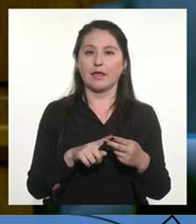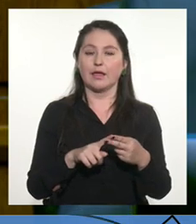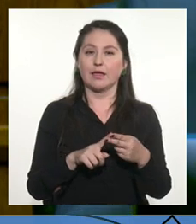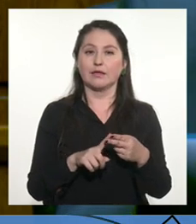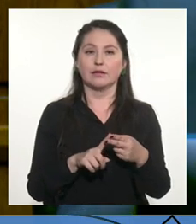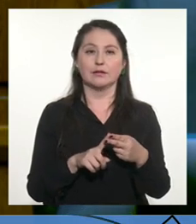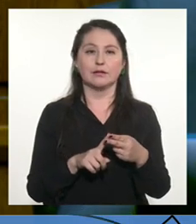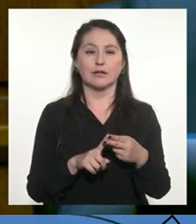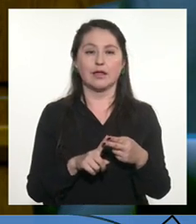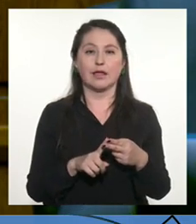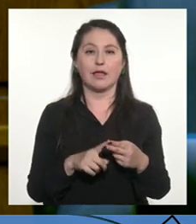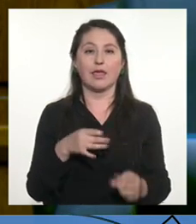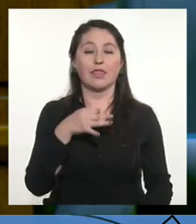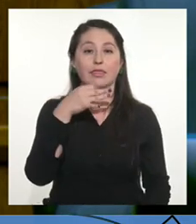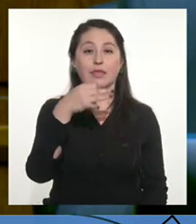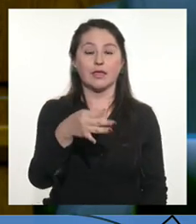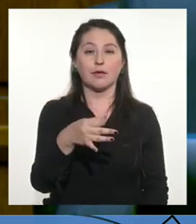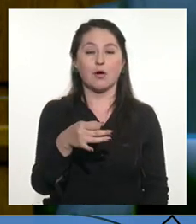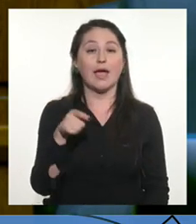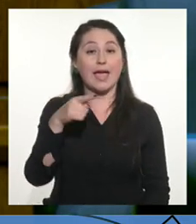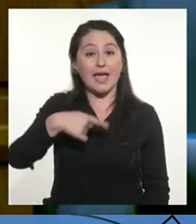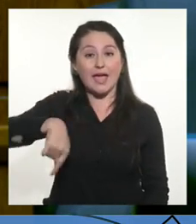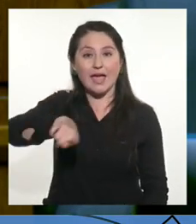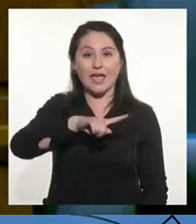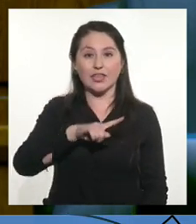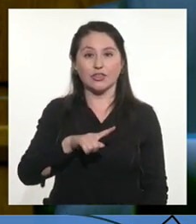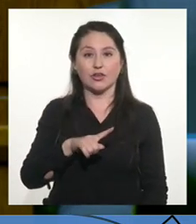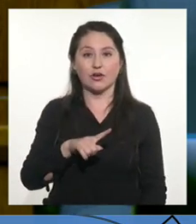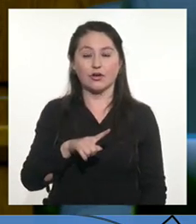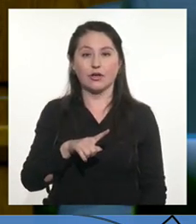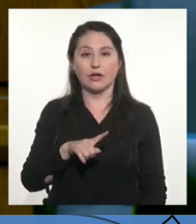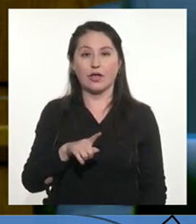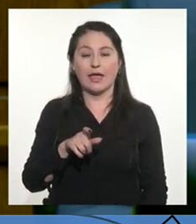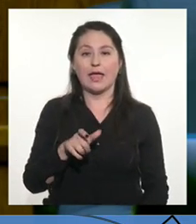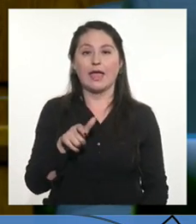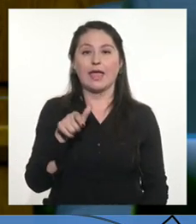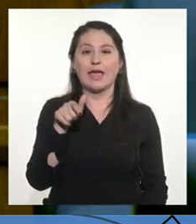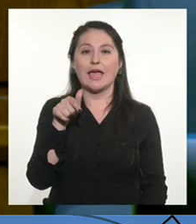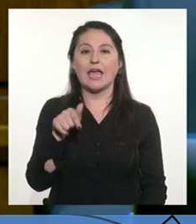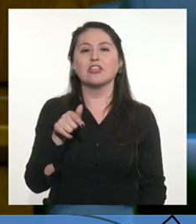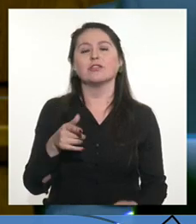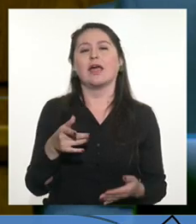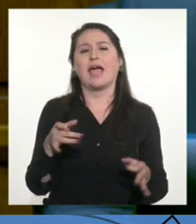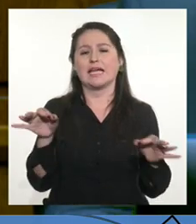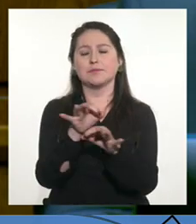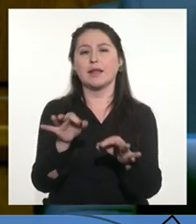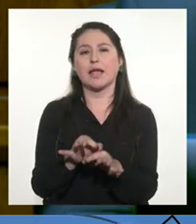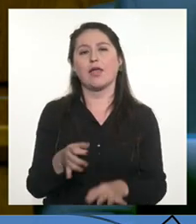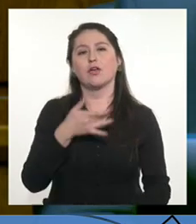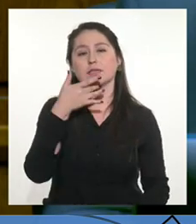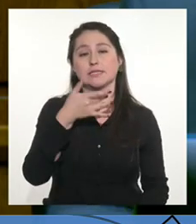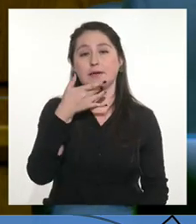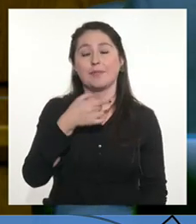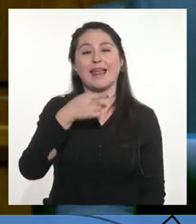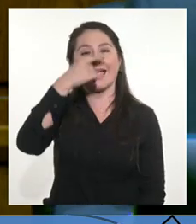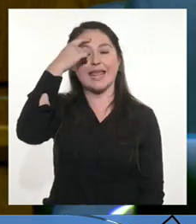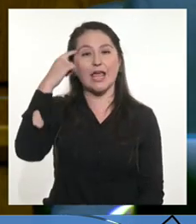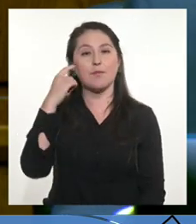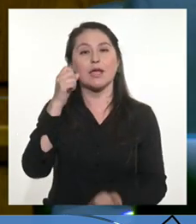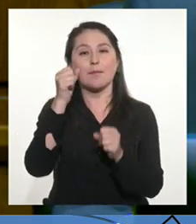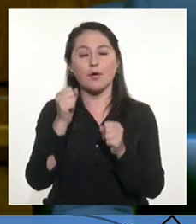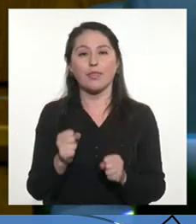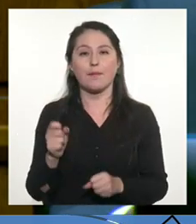dijimos sabe que esto está planteado de una manera un poco simple creemos que va a complicar